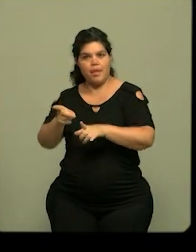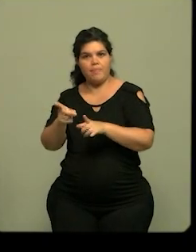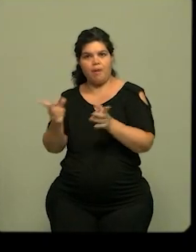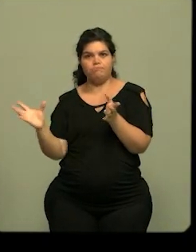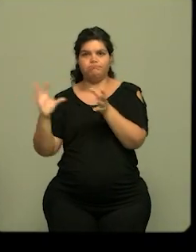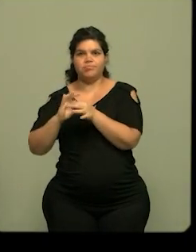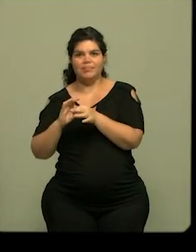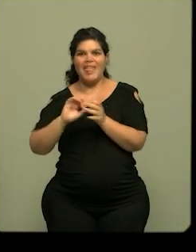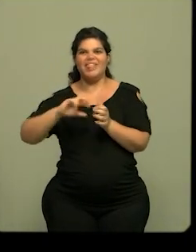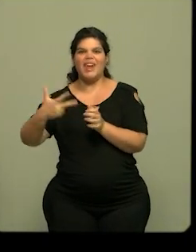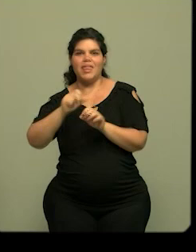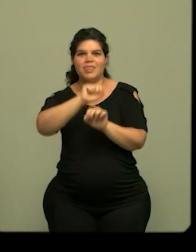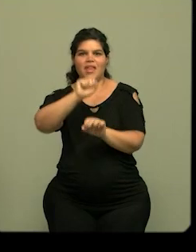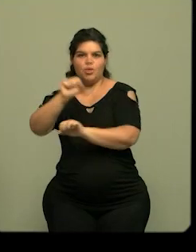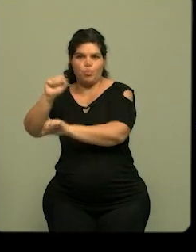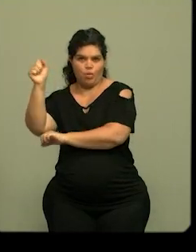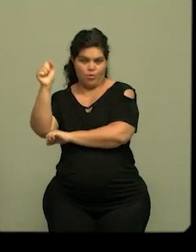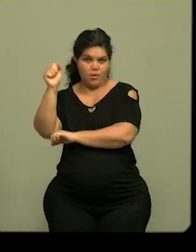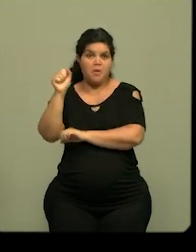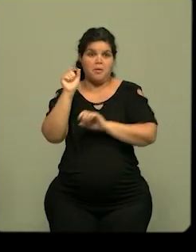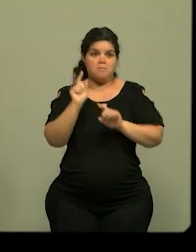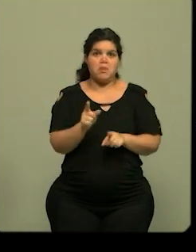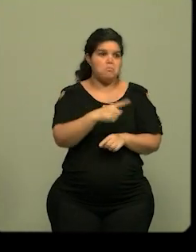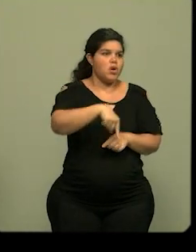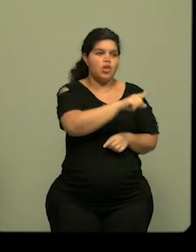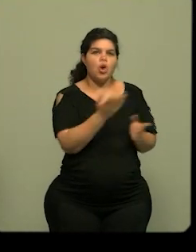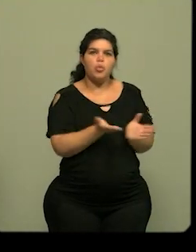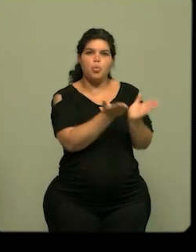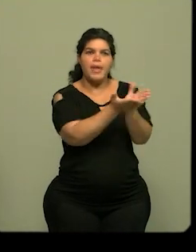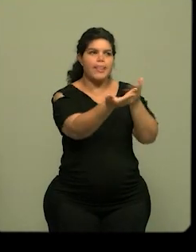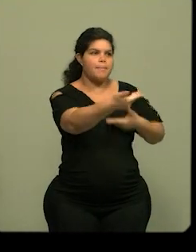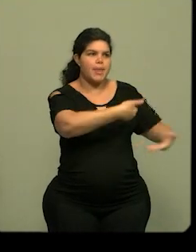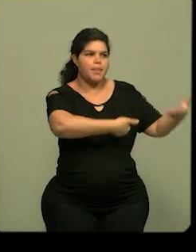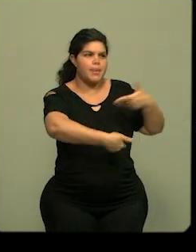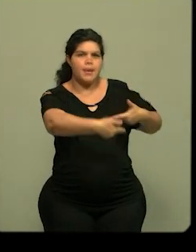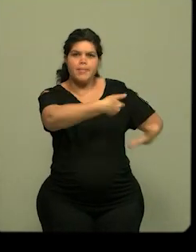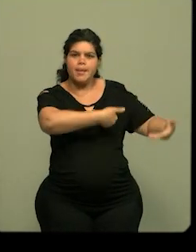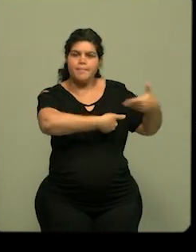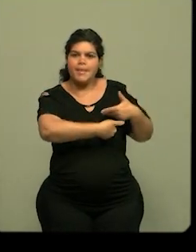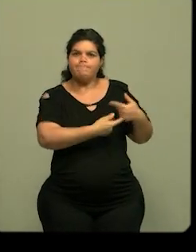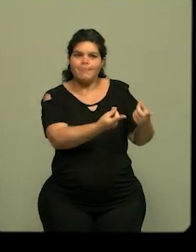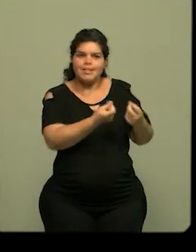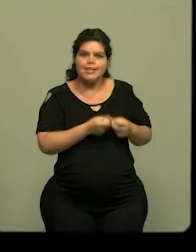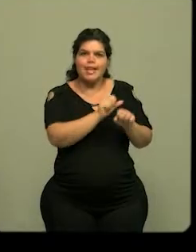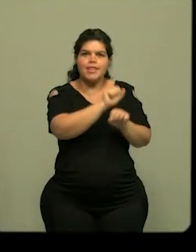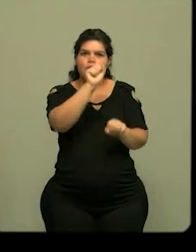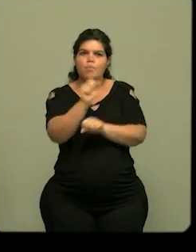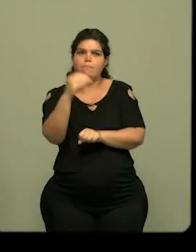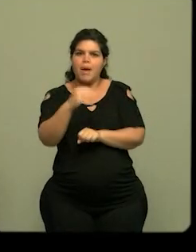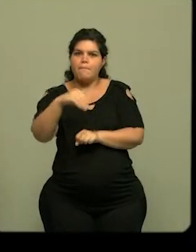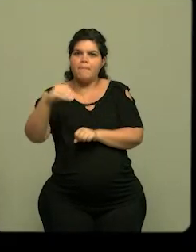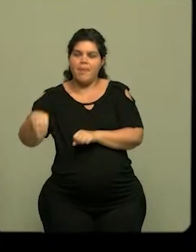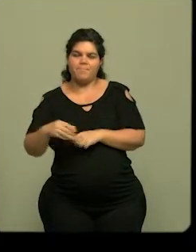nos los está pidiendo, la demanda también de los estudiantes nos los está pidiendo, y después porque si vos analizás que tenés